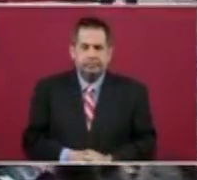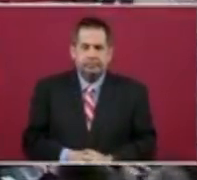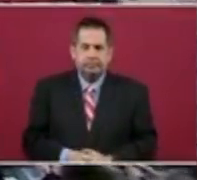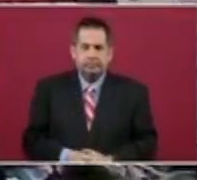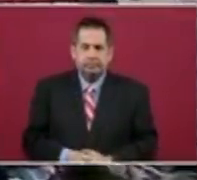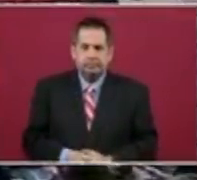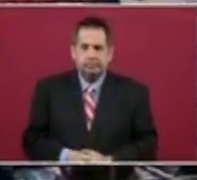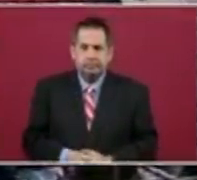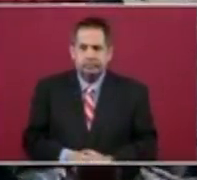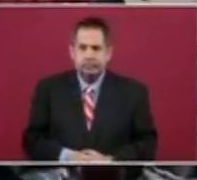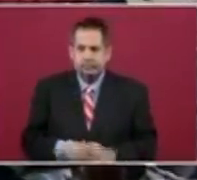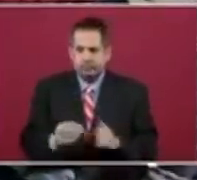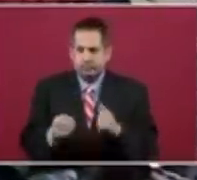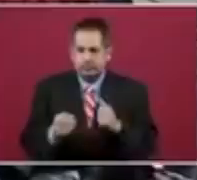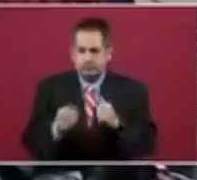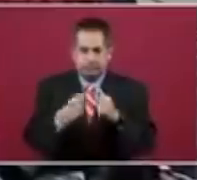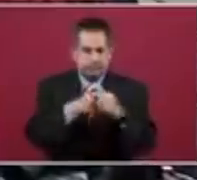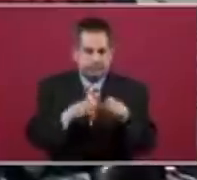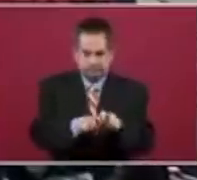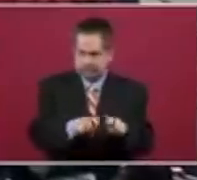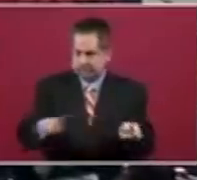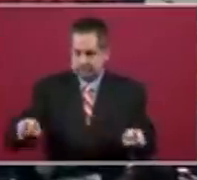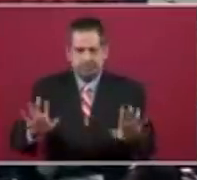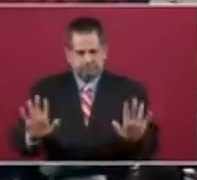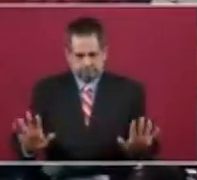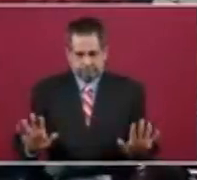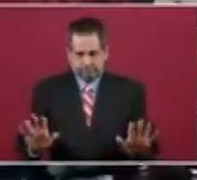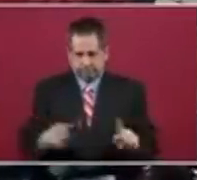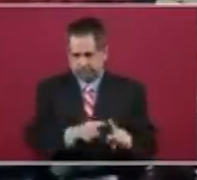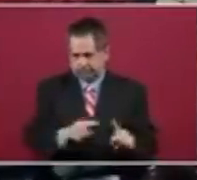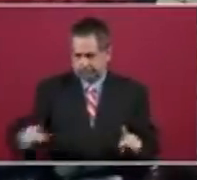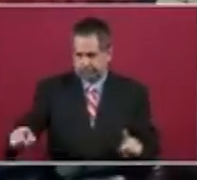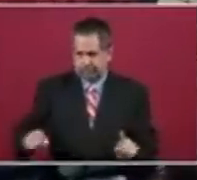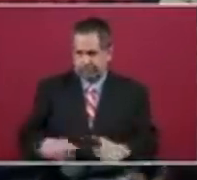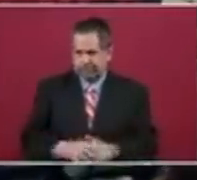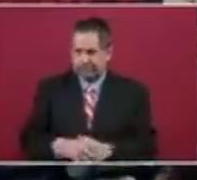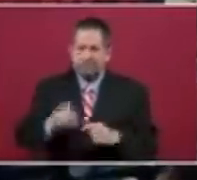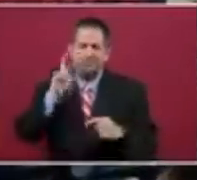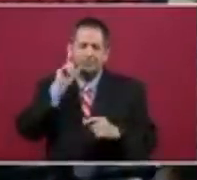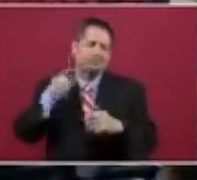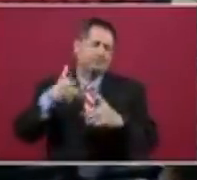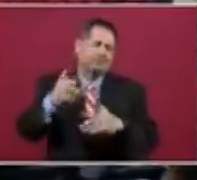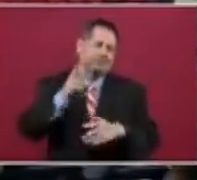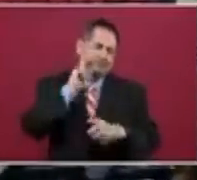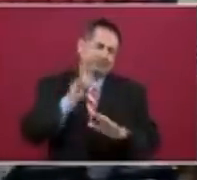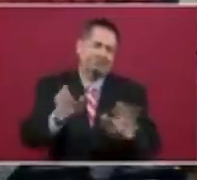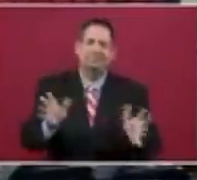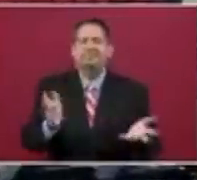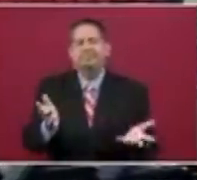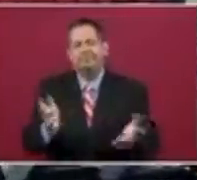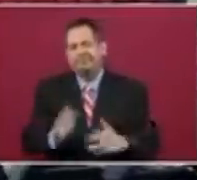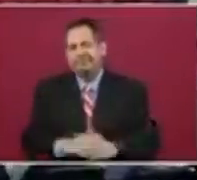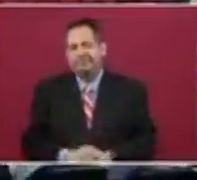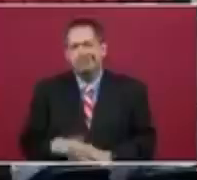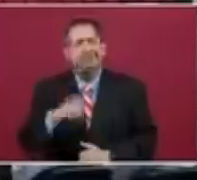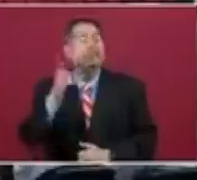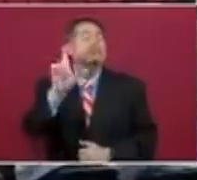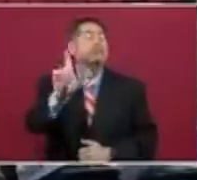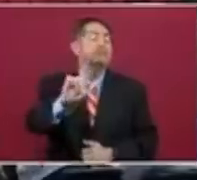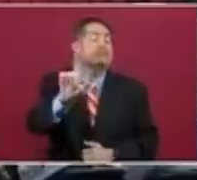Presidente. Vamos a la primera fila, ya. Ya mañana. No, el